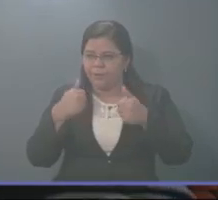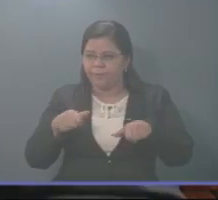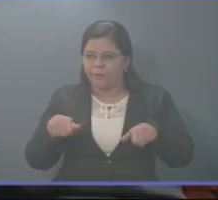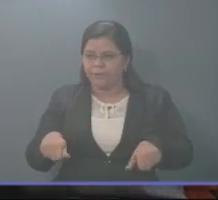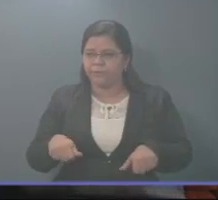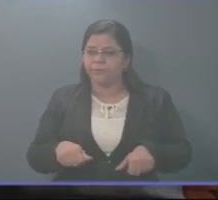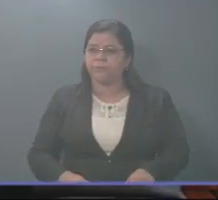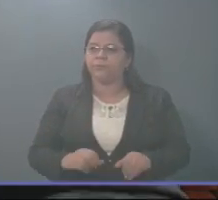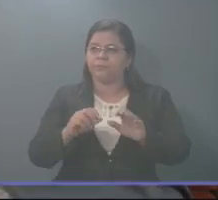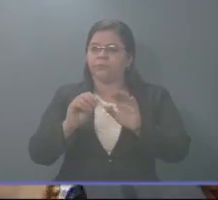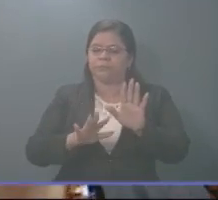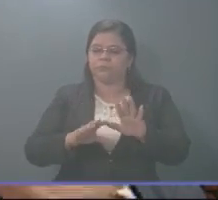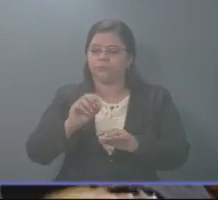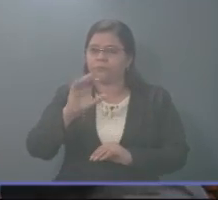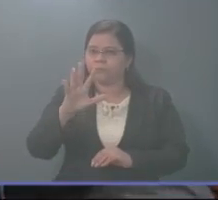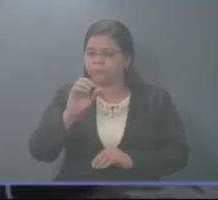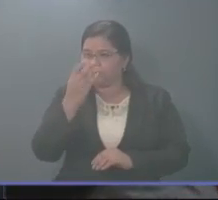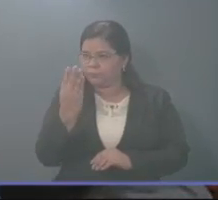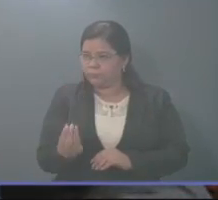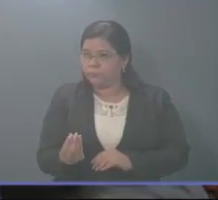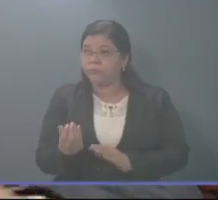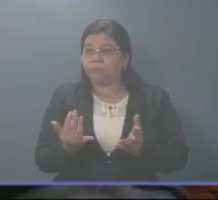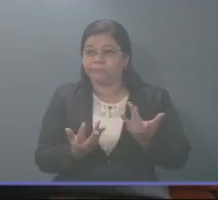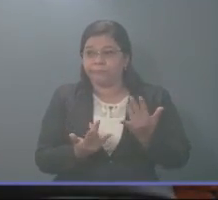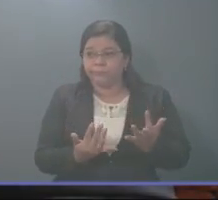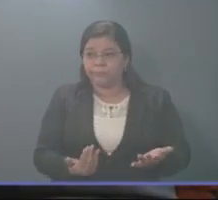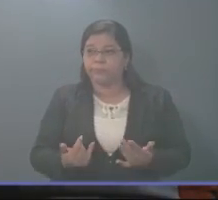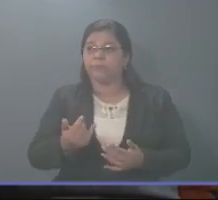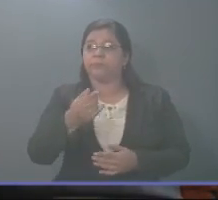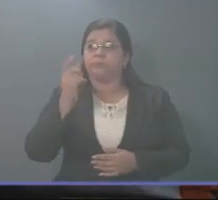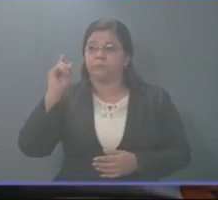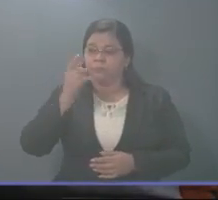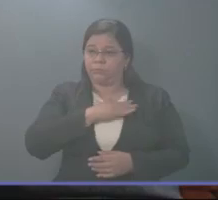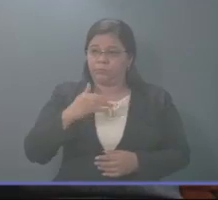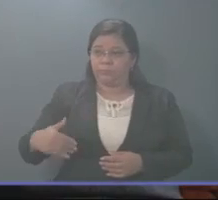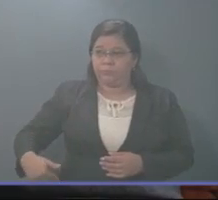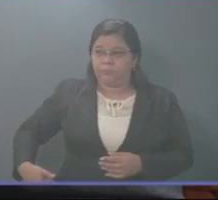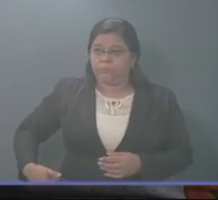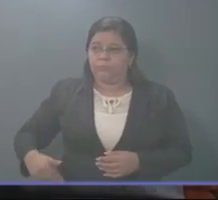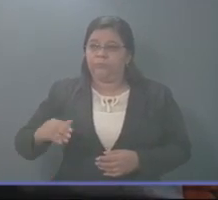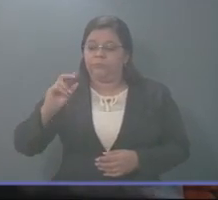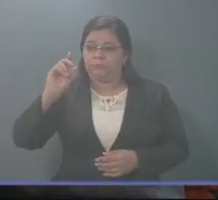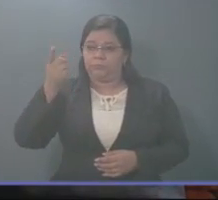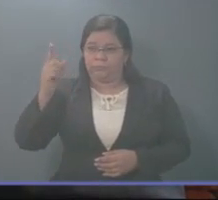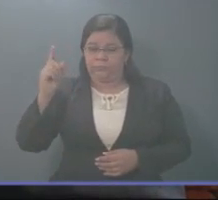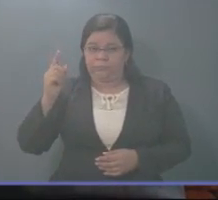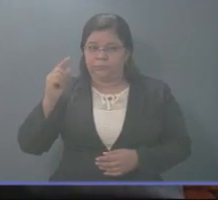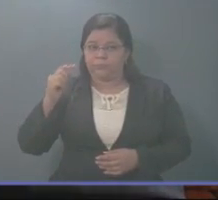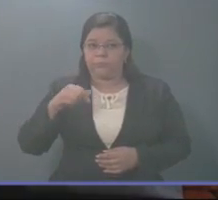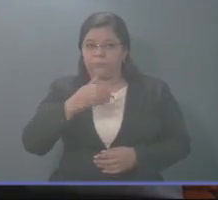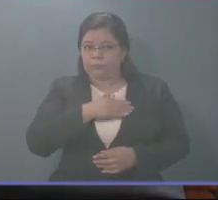30 días. Ojalá, por el bien de los docentes, el presidente de la República